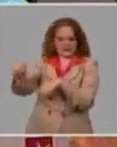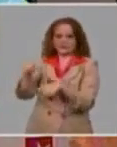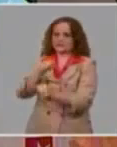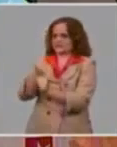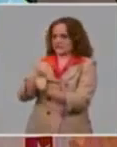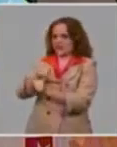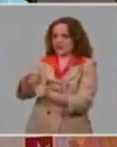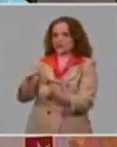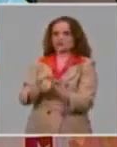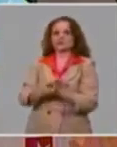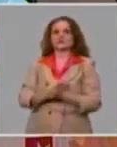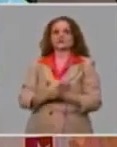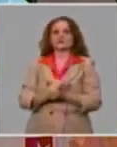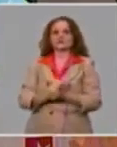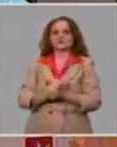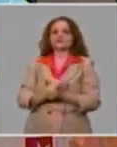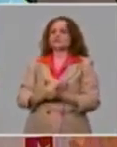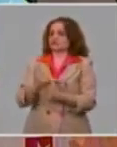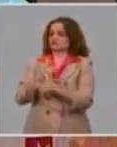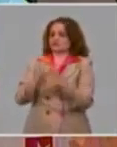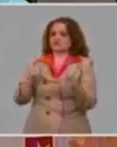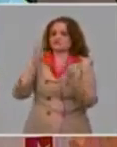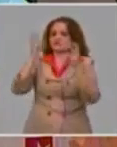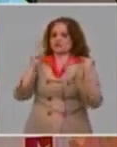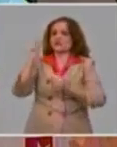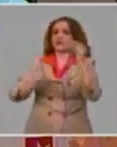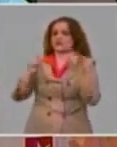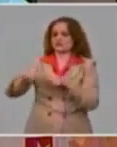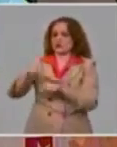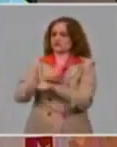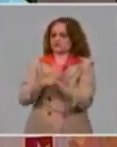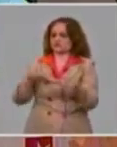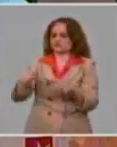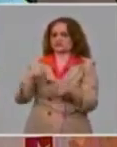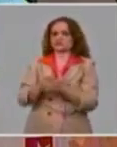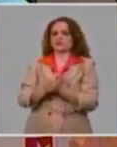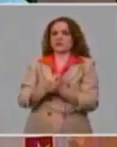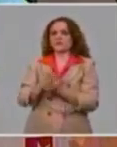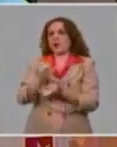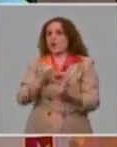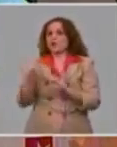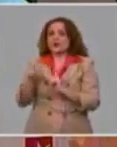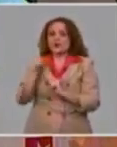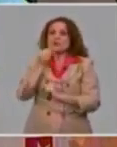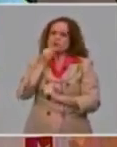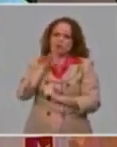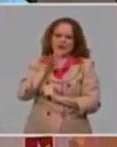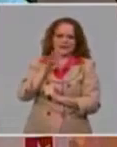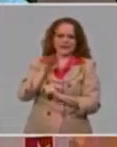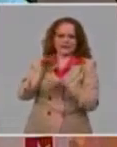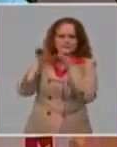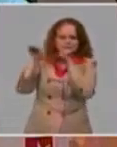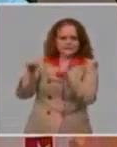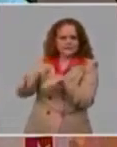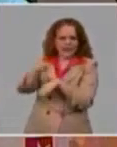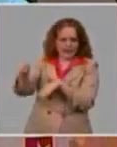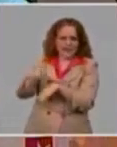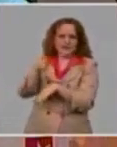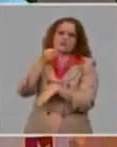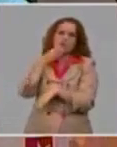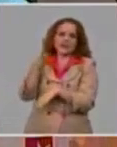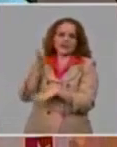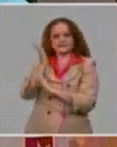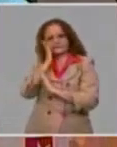capacidad que no la teníamos, o sea, no estaba llena, ¿no? Pero tenemos una capacidad de cerca de 16.000 constructores que podemos